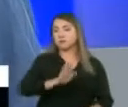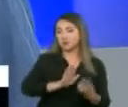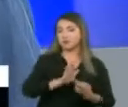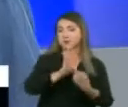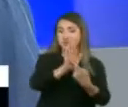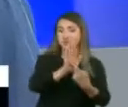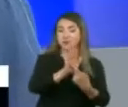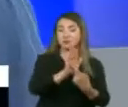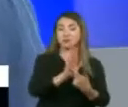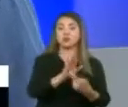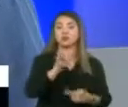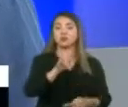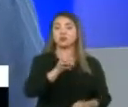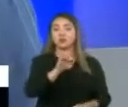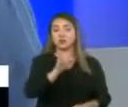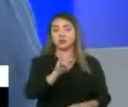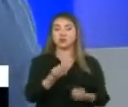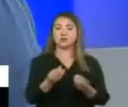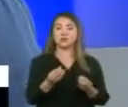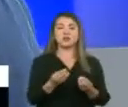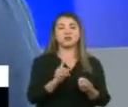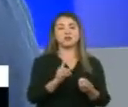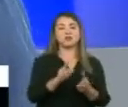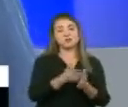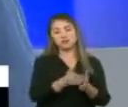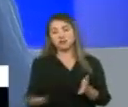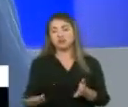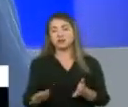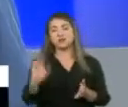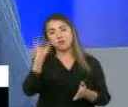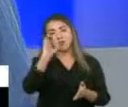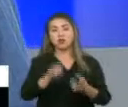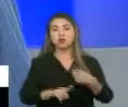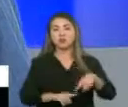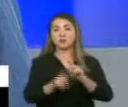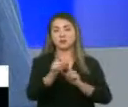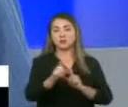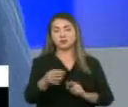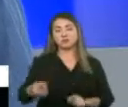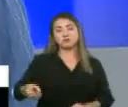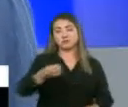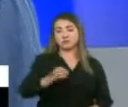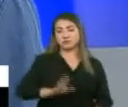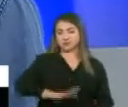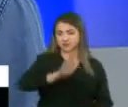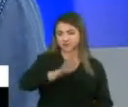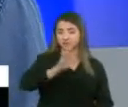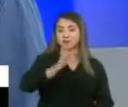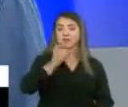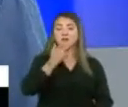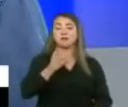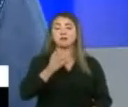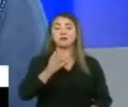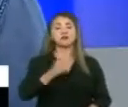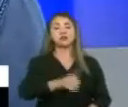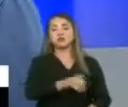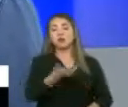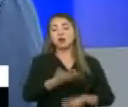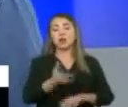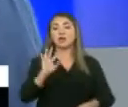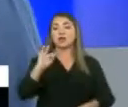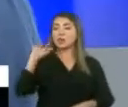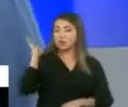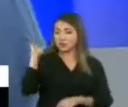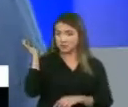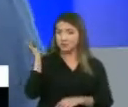banderas que ha levantado la UDI desde el día 1, naturalmente que hay que buscar otra persona. Yo creo que partiendo de la base de la presunción de inocencia hay que comprender que también hay